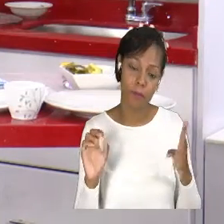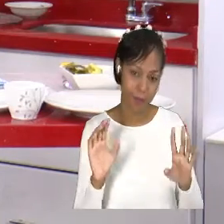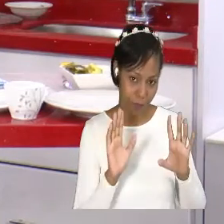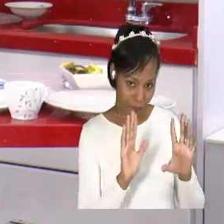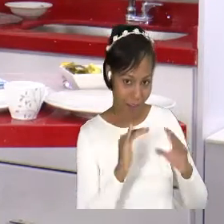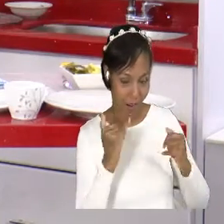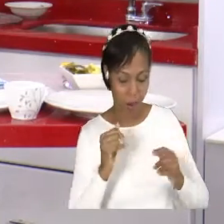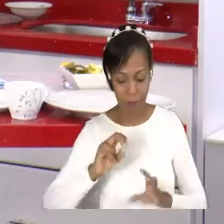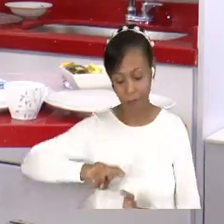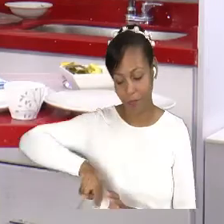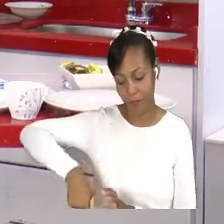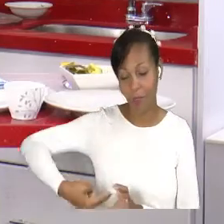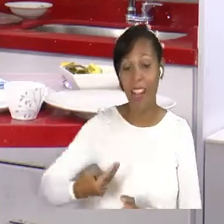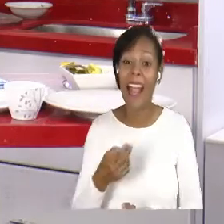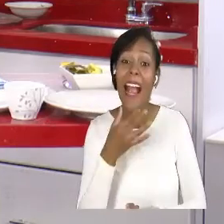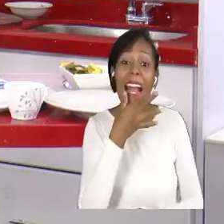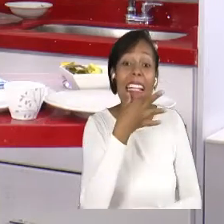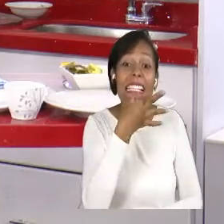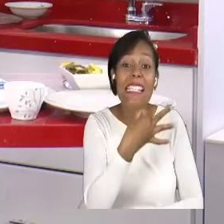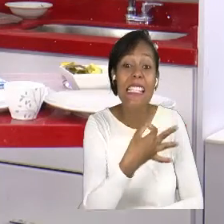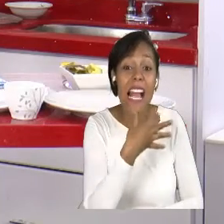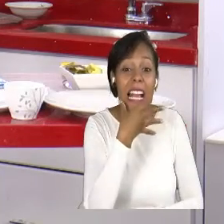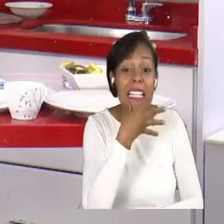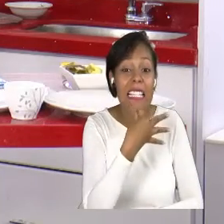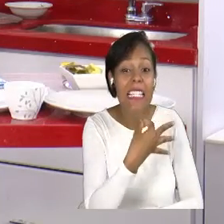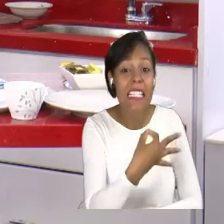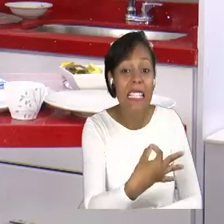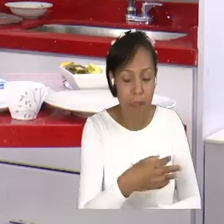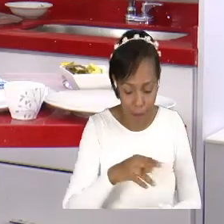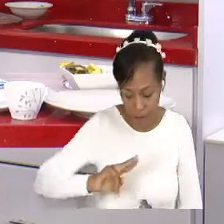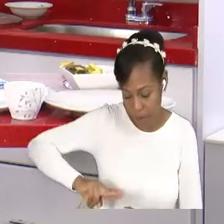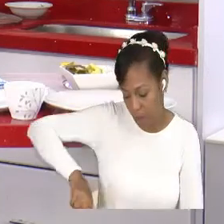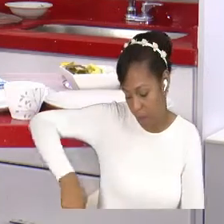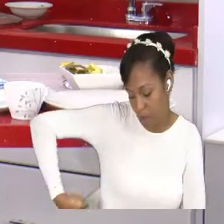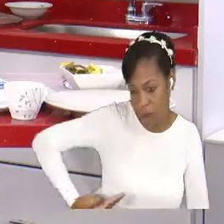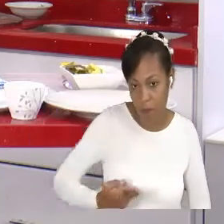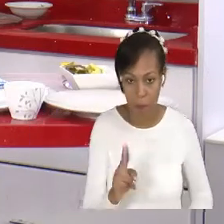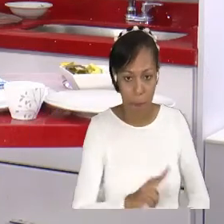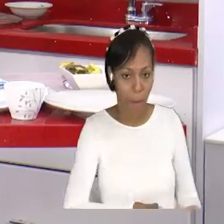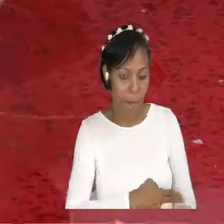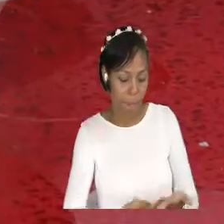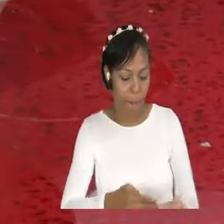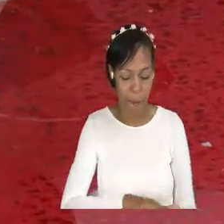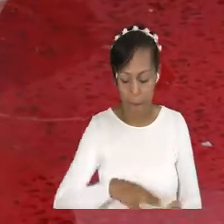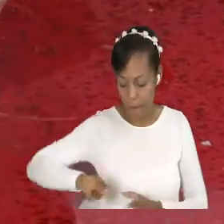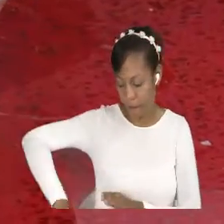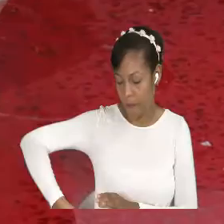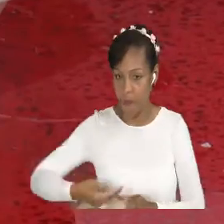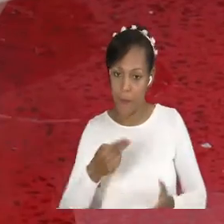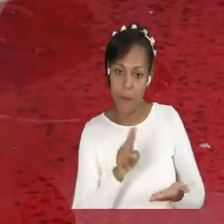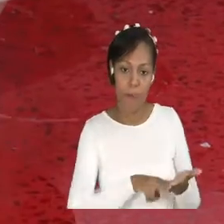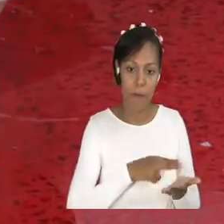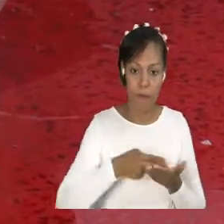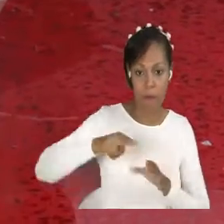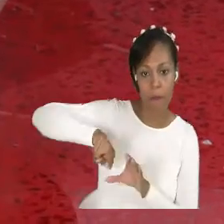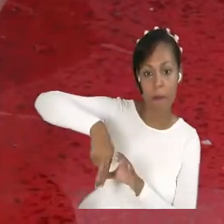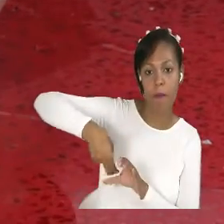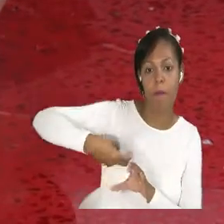la cremosidad y la sal. Okay, si bien las televidentes conocen el queso crema de untar, es